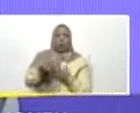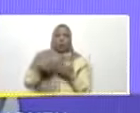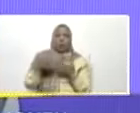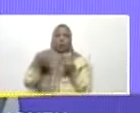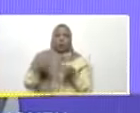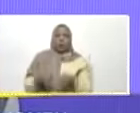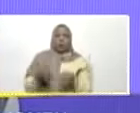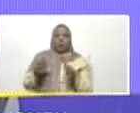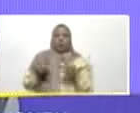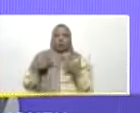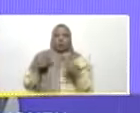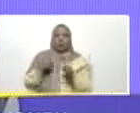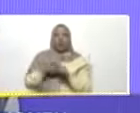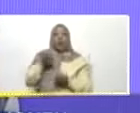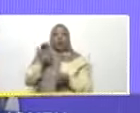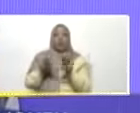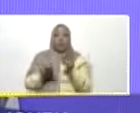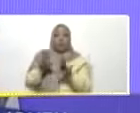octavo